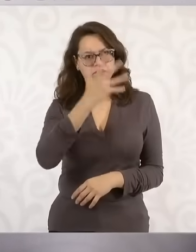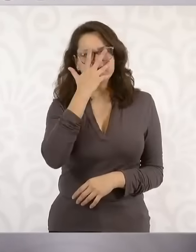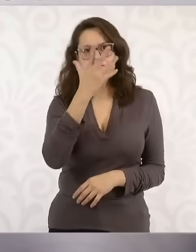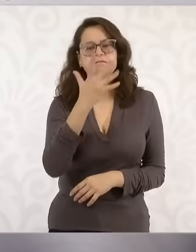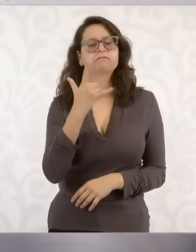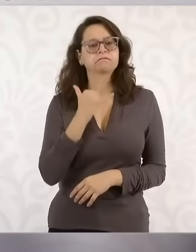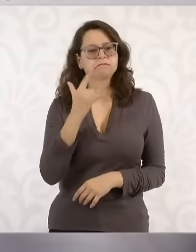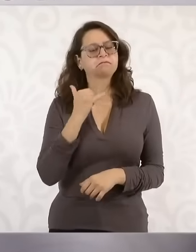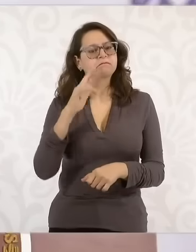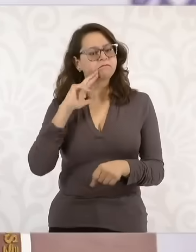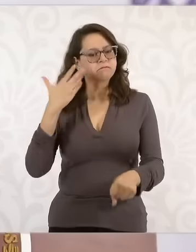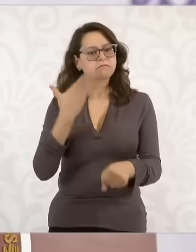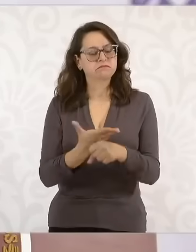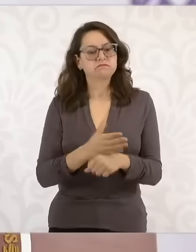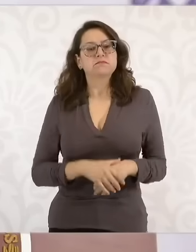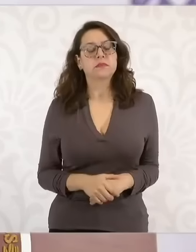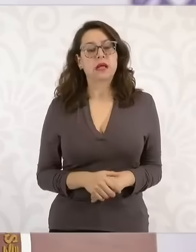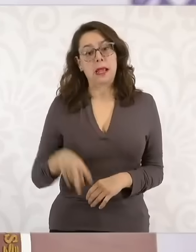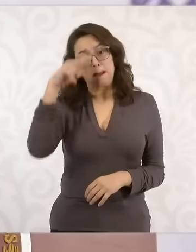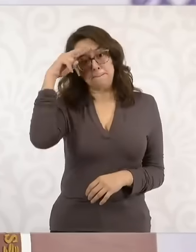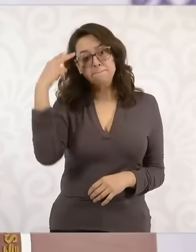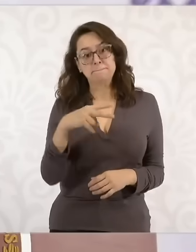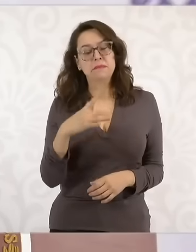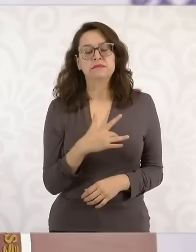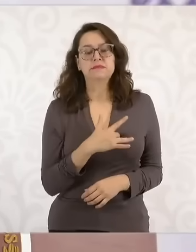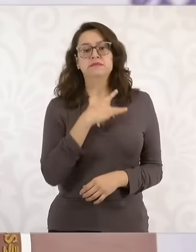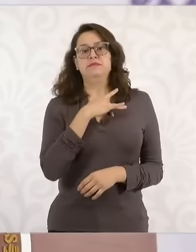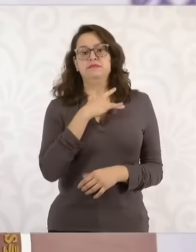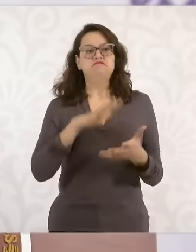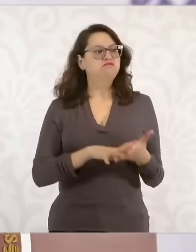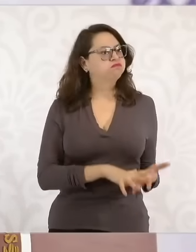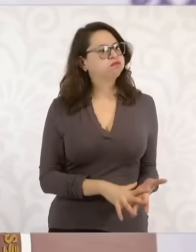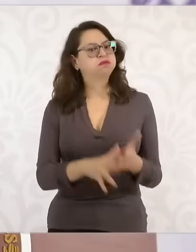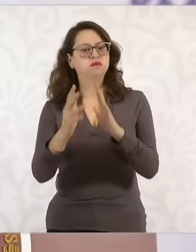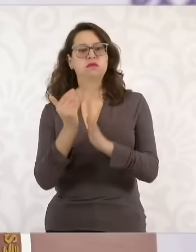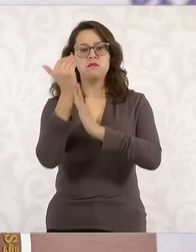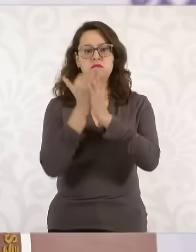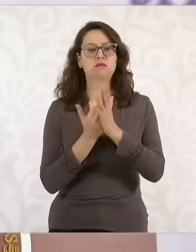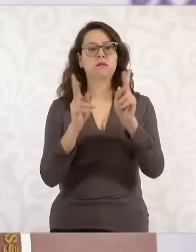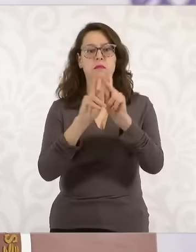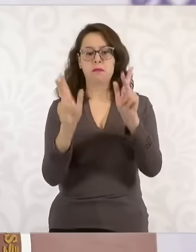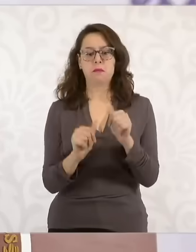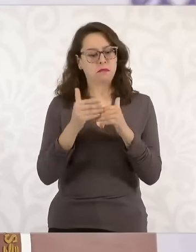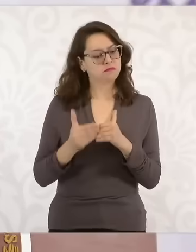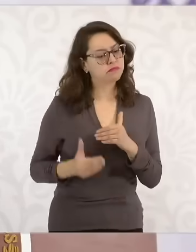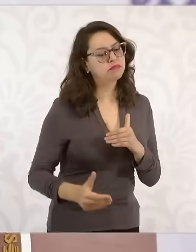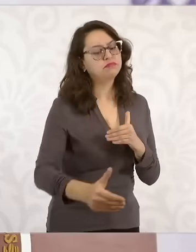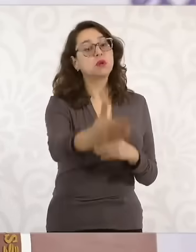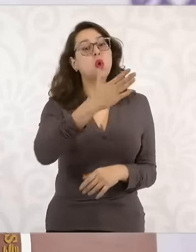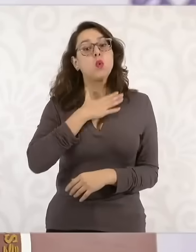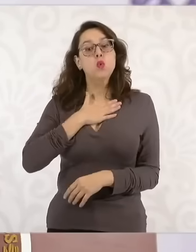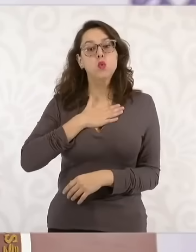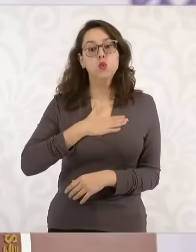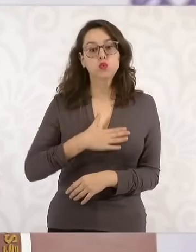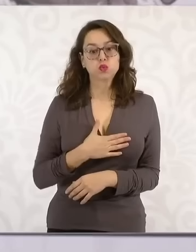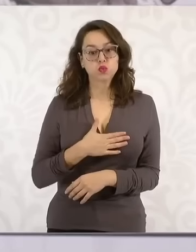Para México el objetivo central es reducir la violencia y construir una paz duradera con justicia en nuestro